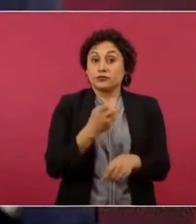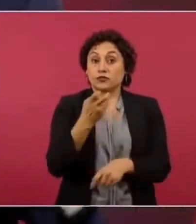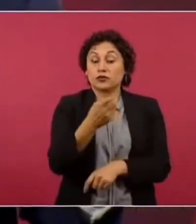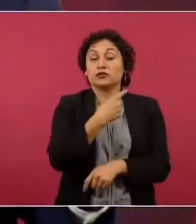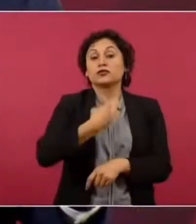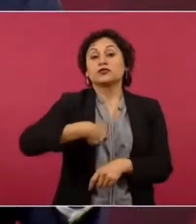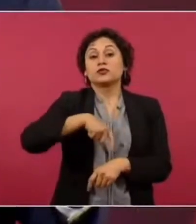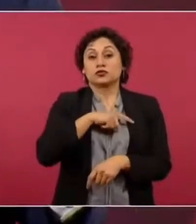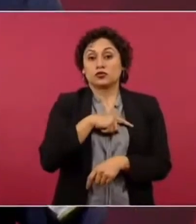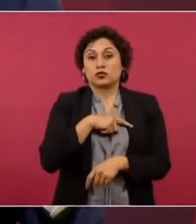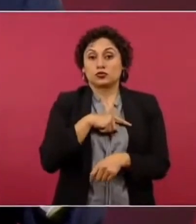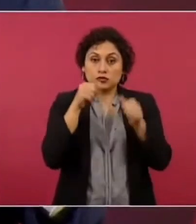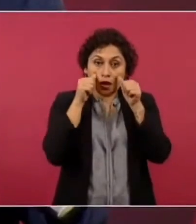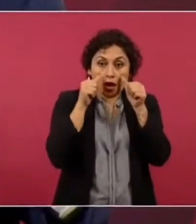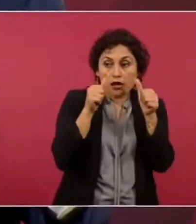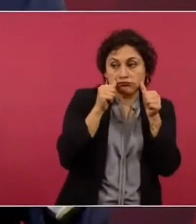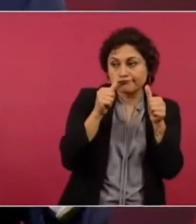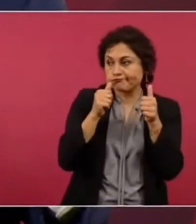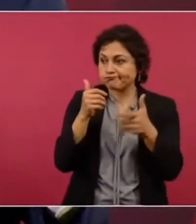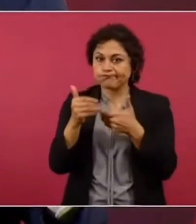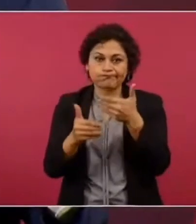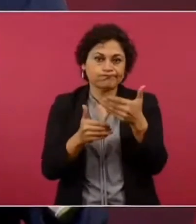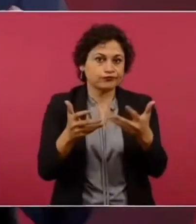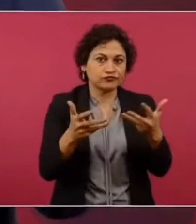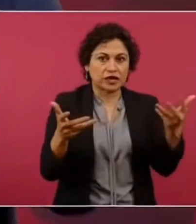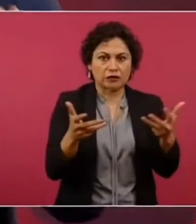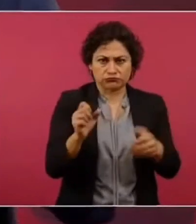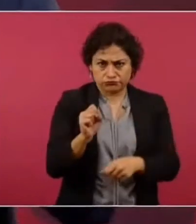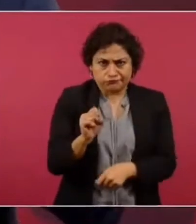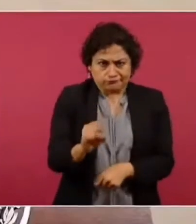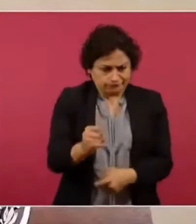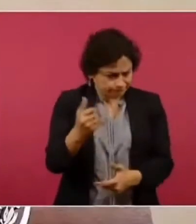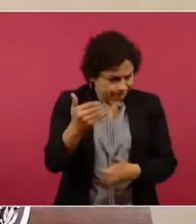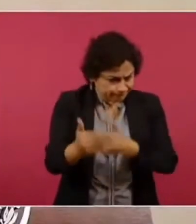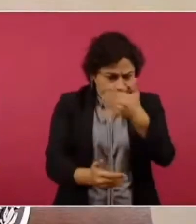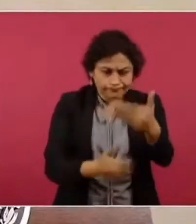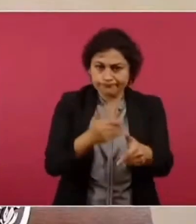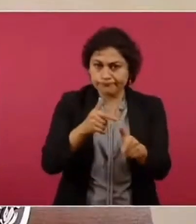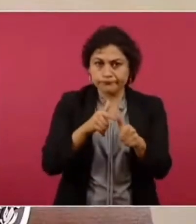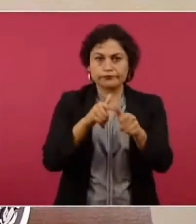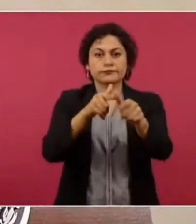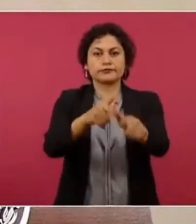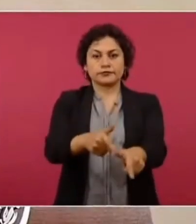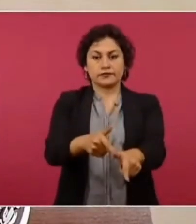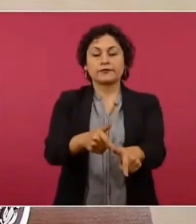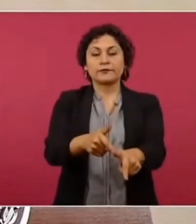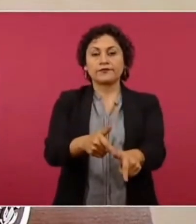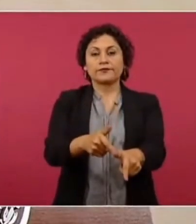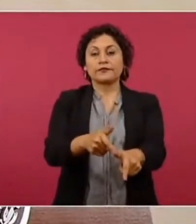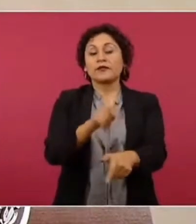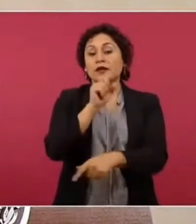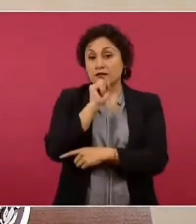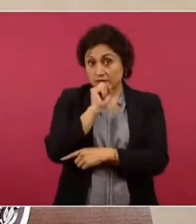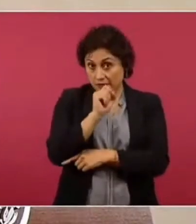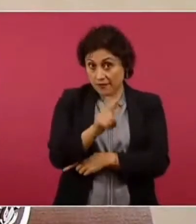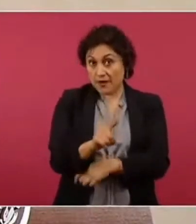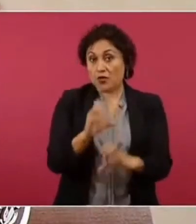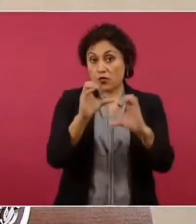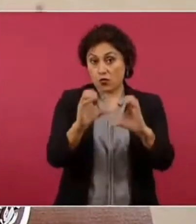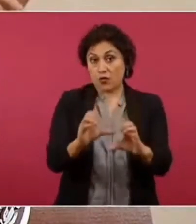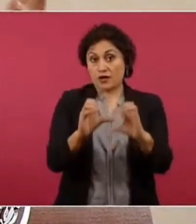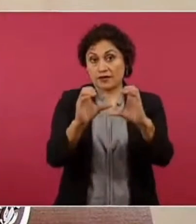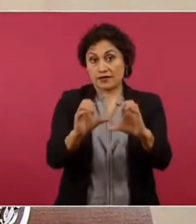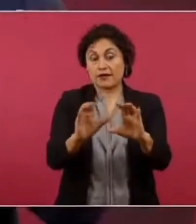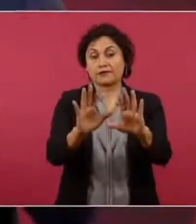seguir haciendo y cuidando. Por eso me